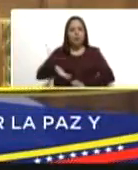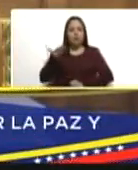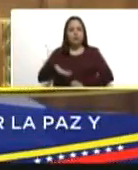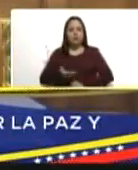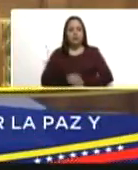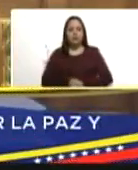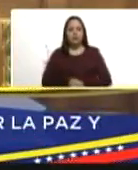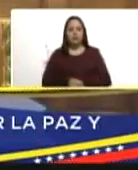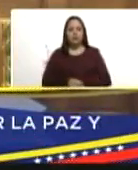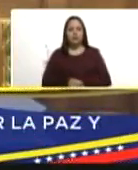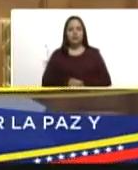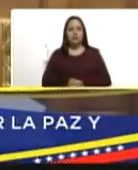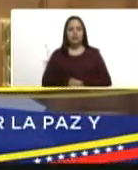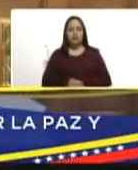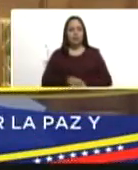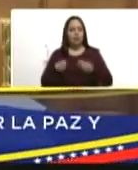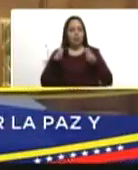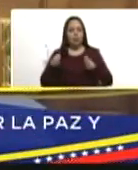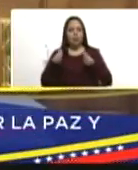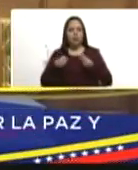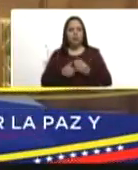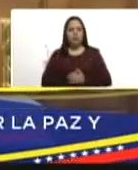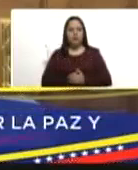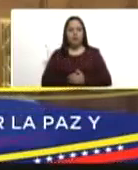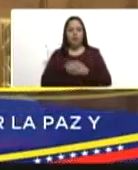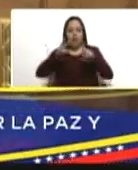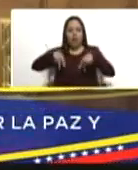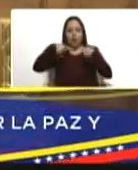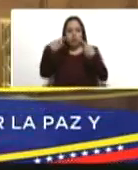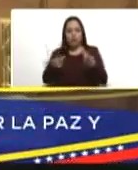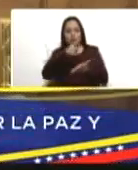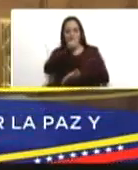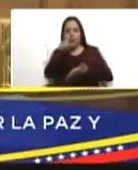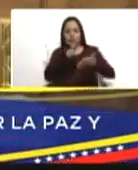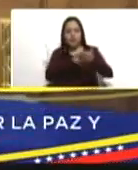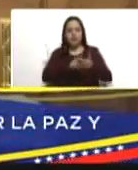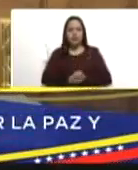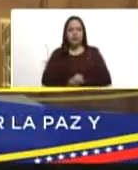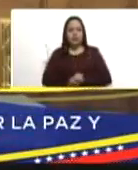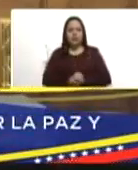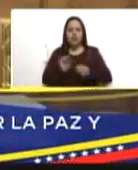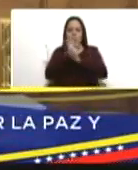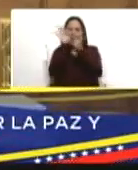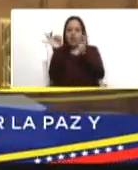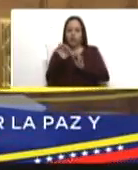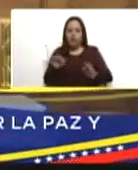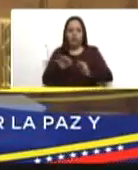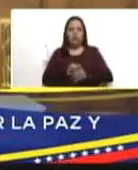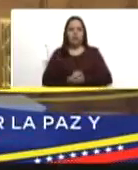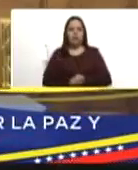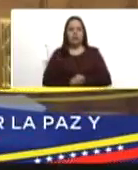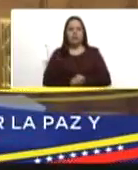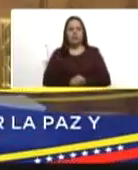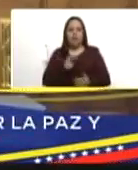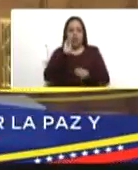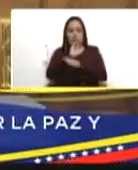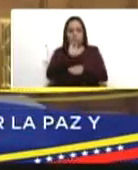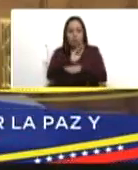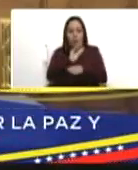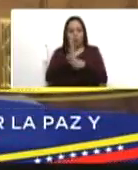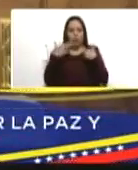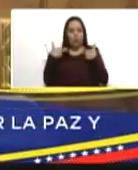fundamental será la renovación total del modelo de protección